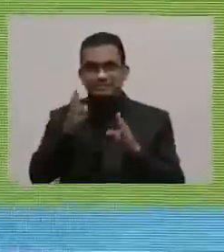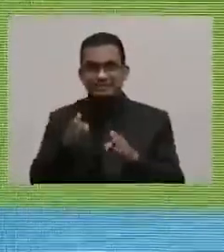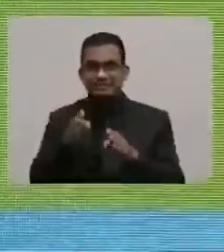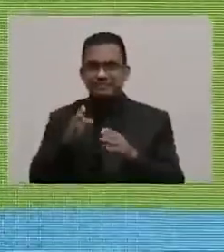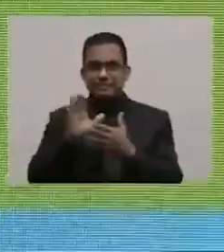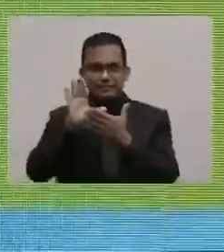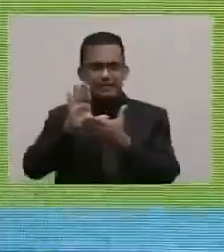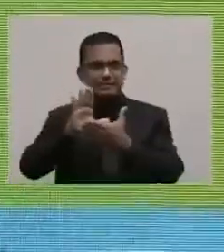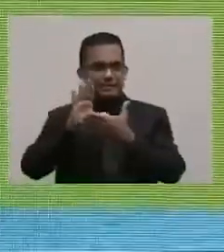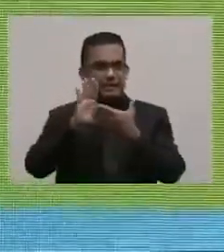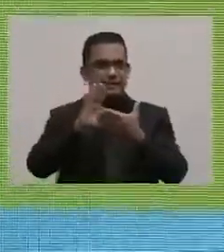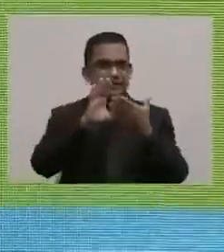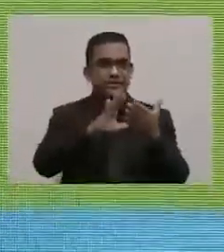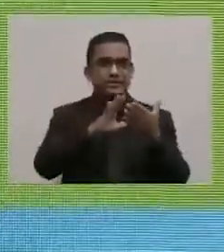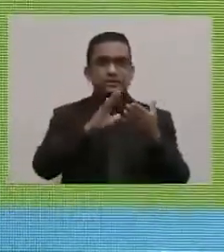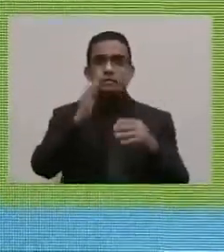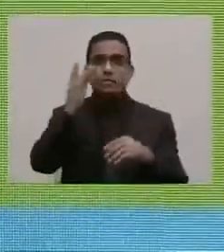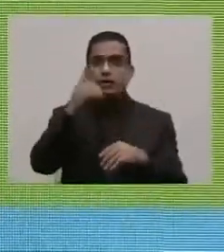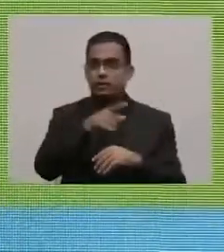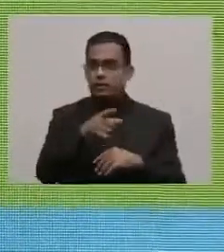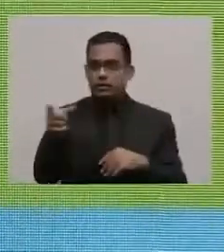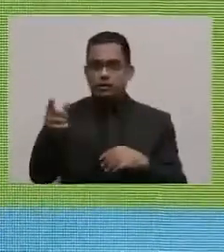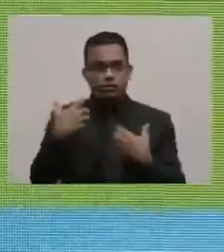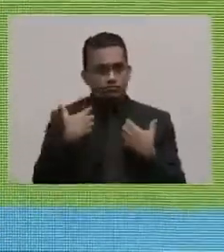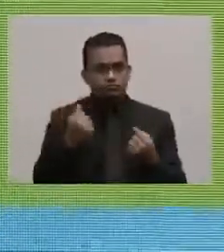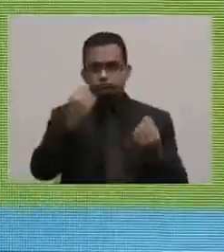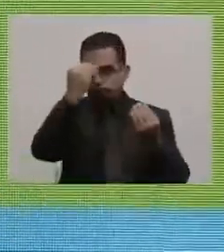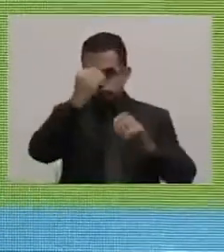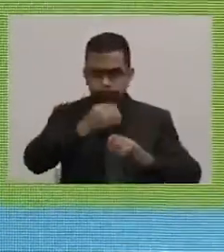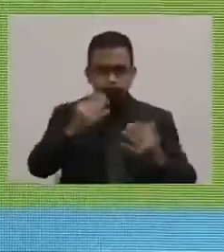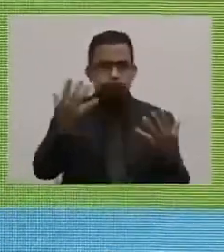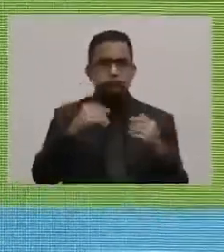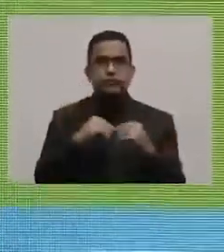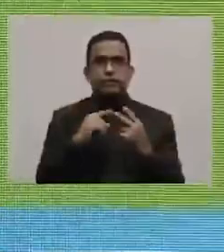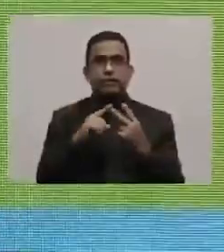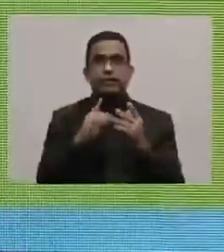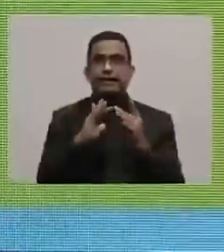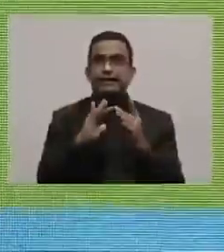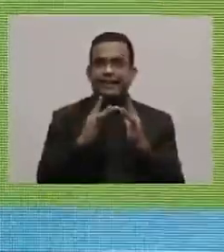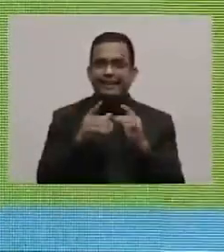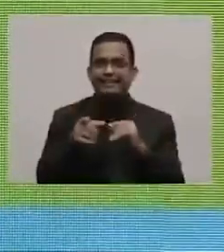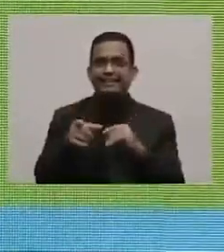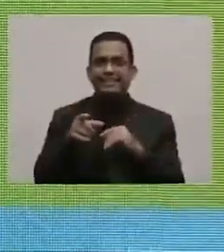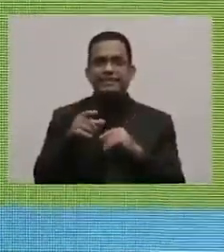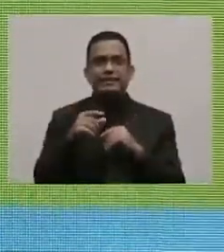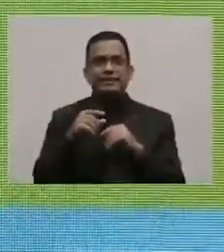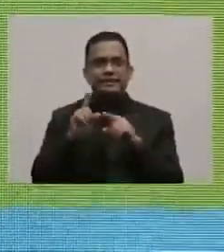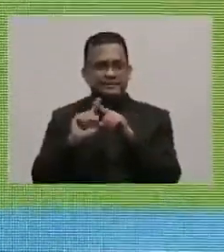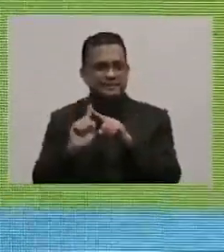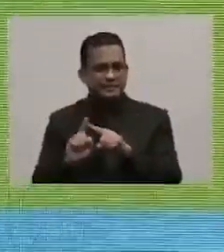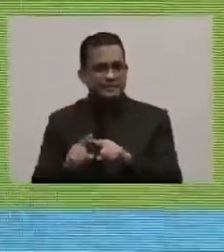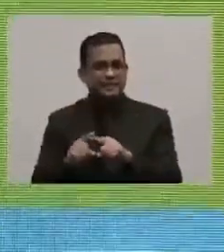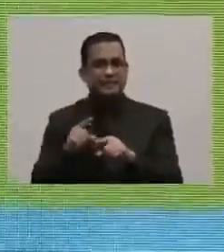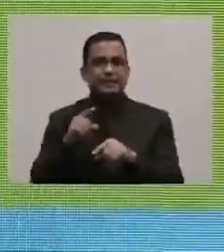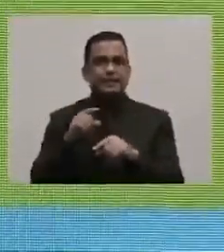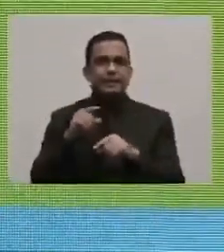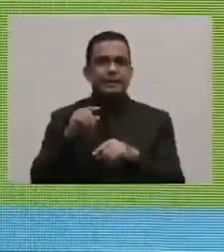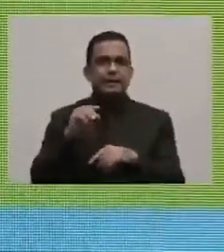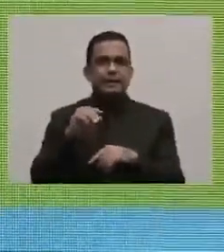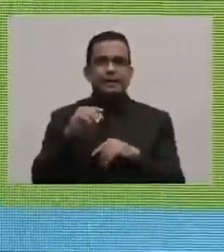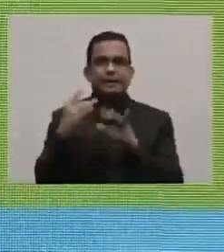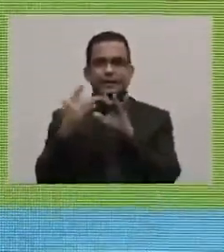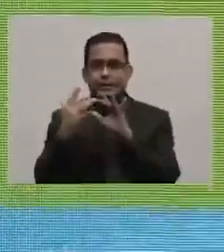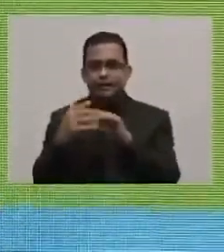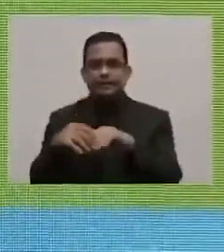representan el periodismo y la libertad de expresión, el Internet y las redes sociales. Es un hecho incontrovertido que